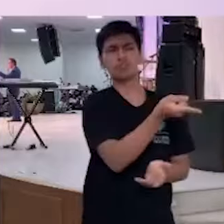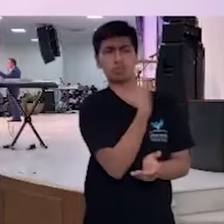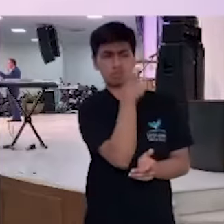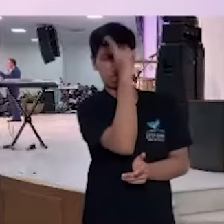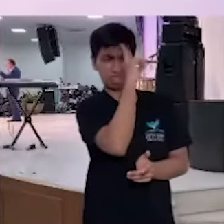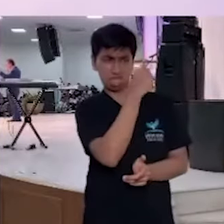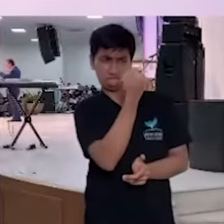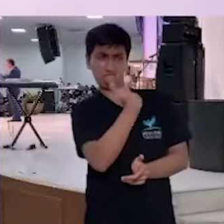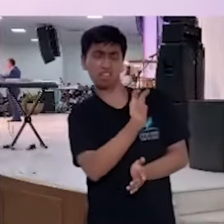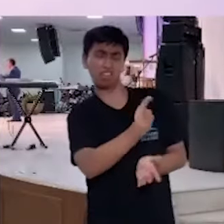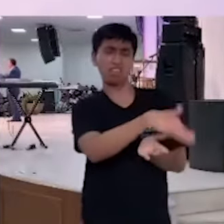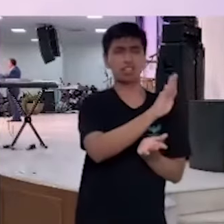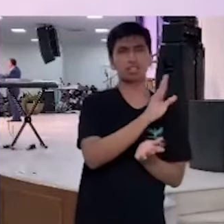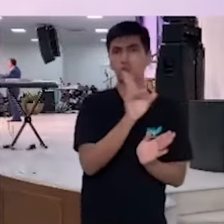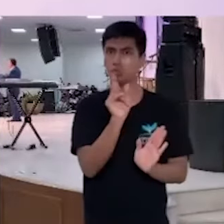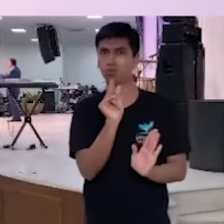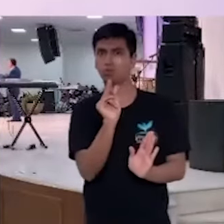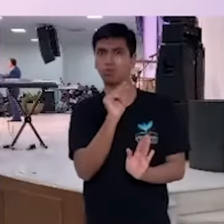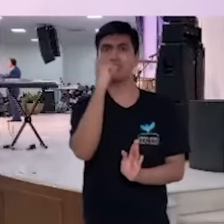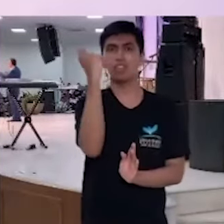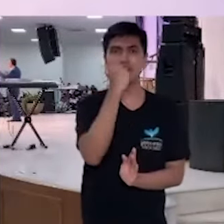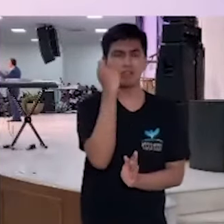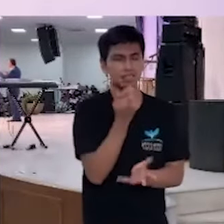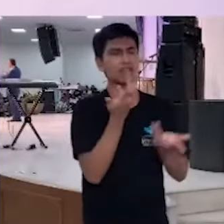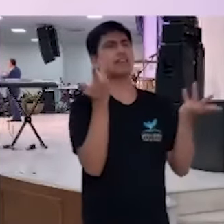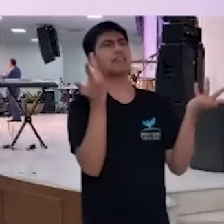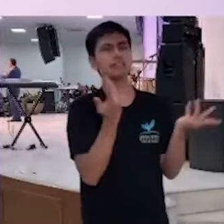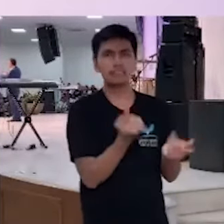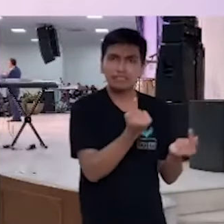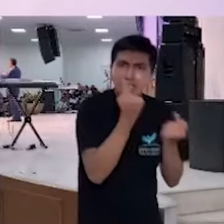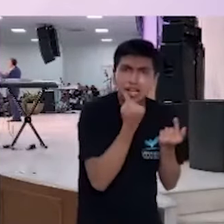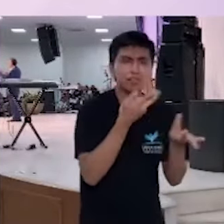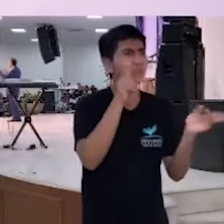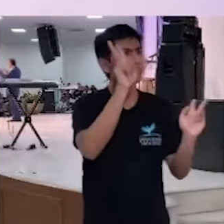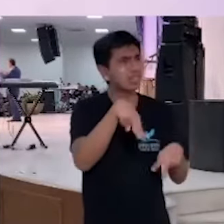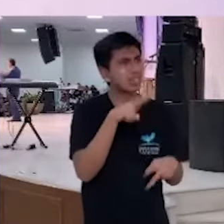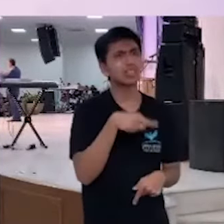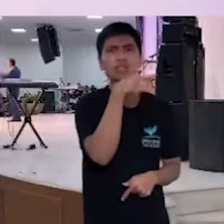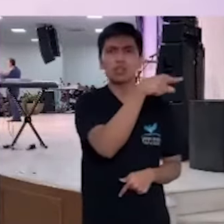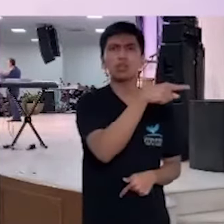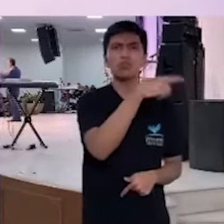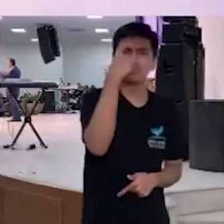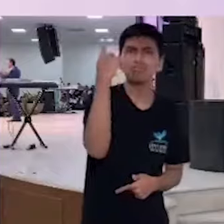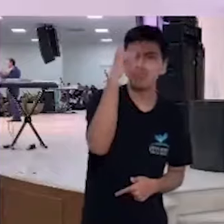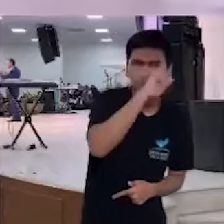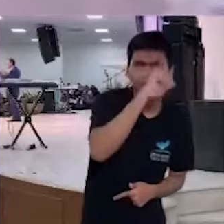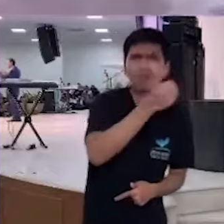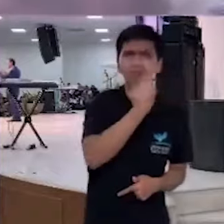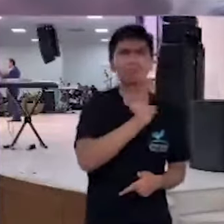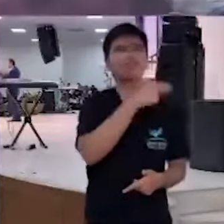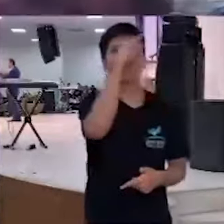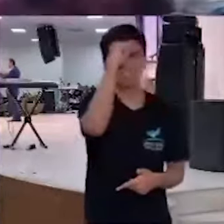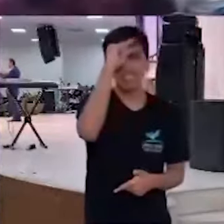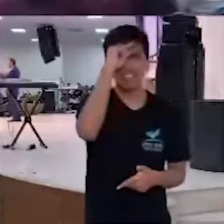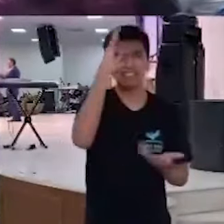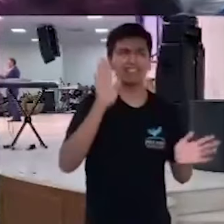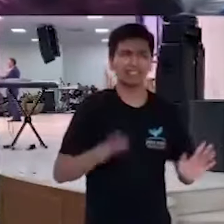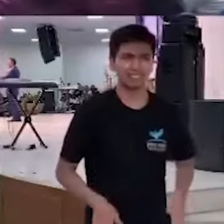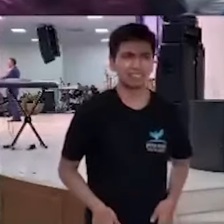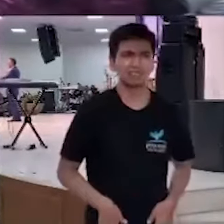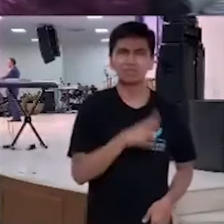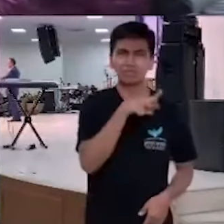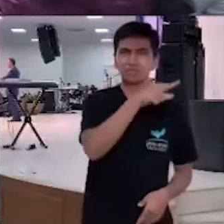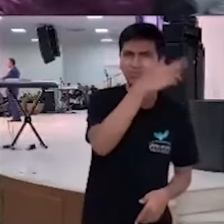No, David se humilló y David reconoció y le pidió perdón a Dios. ¿Qué quiere decir eso? Que sí se puso